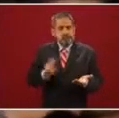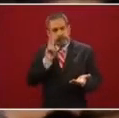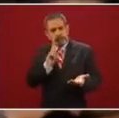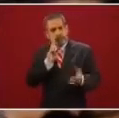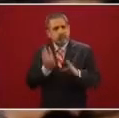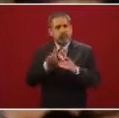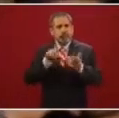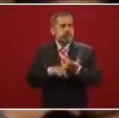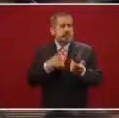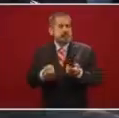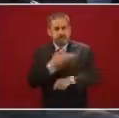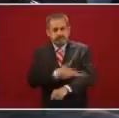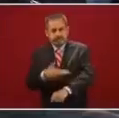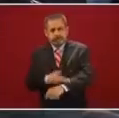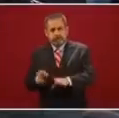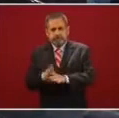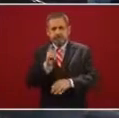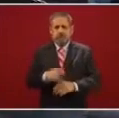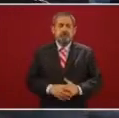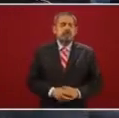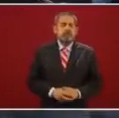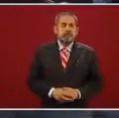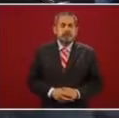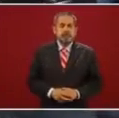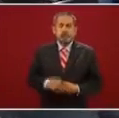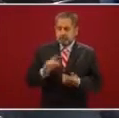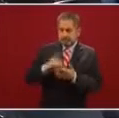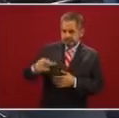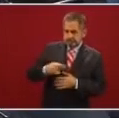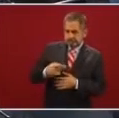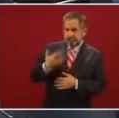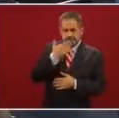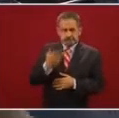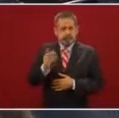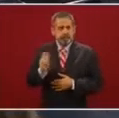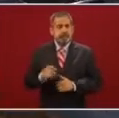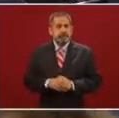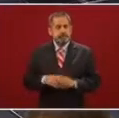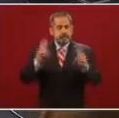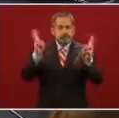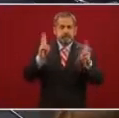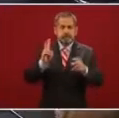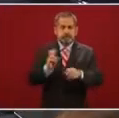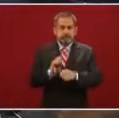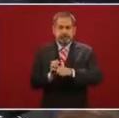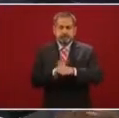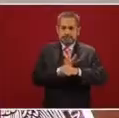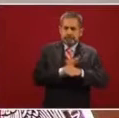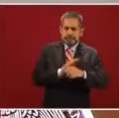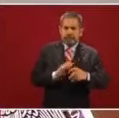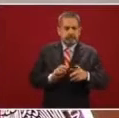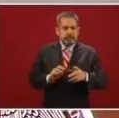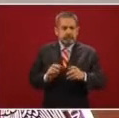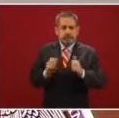cabo a la perfección estas medidas. Gracias. Muchas gracias por su pregunta. En efecto, ante el tema del coronavirus y en